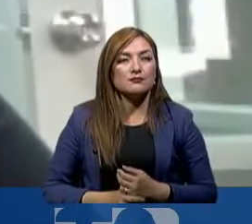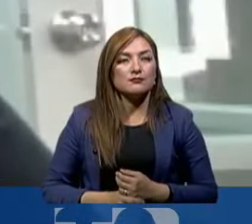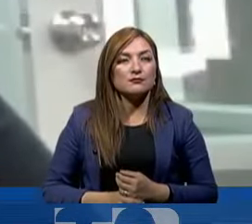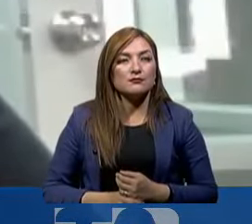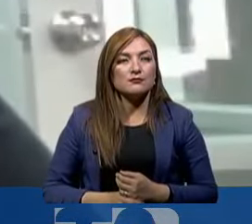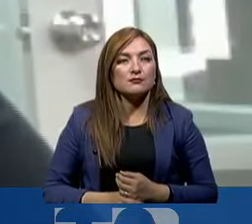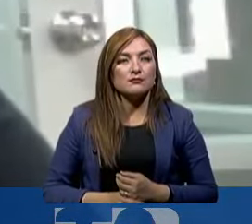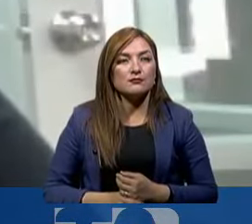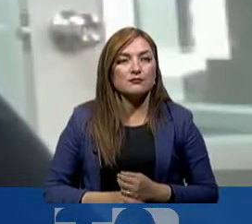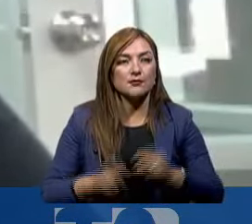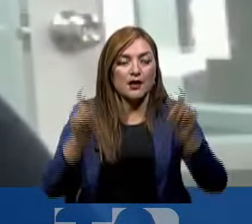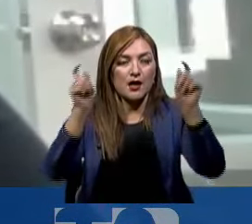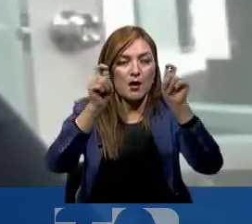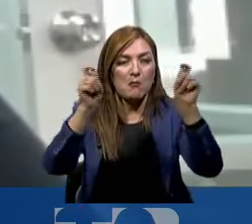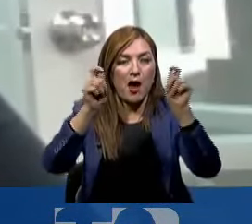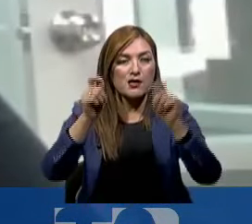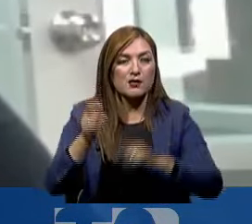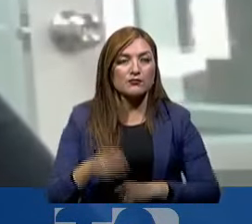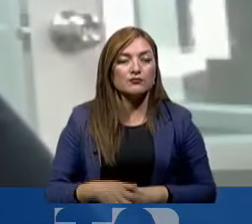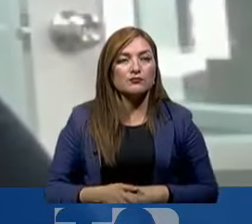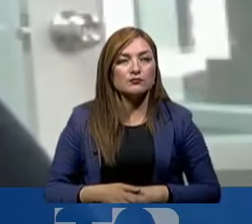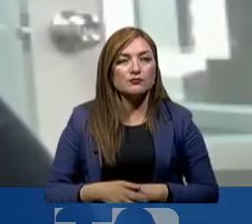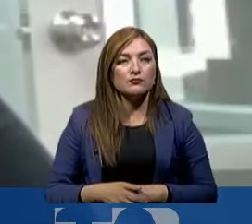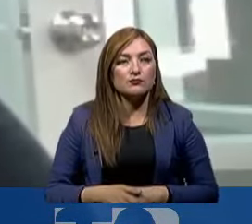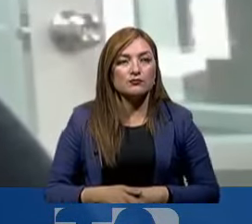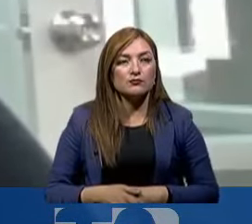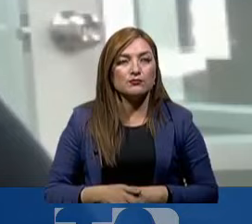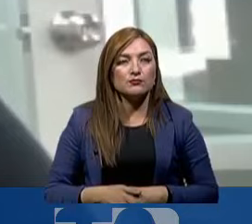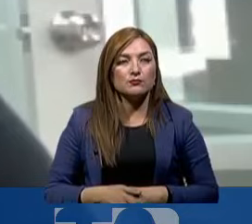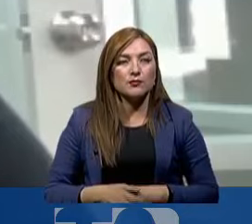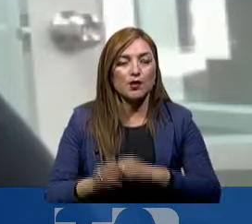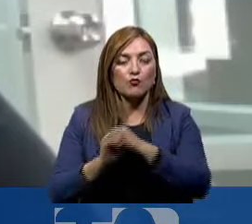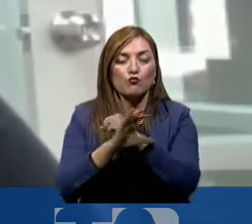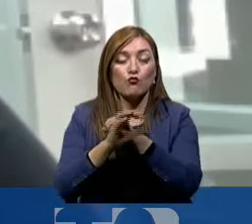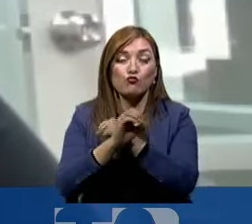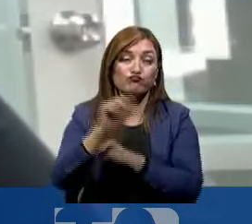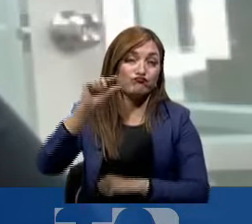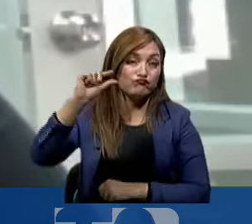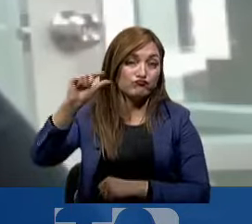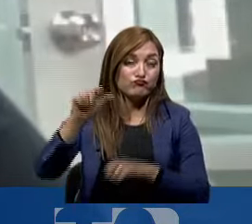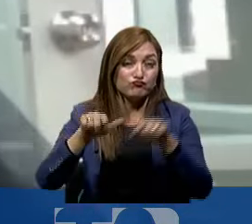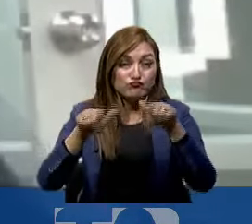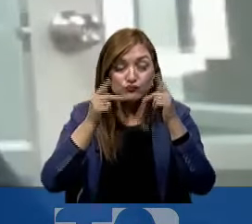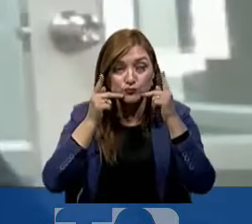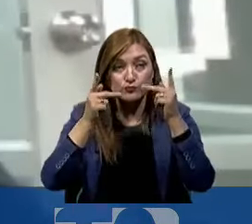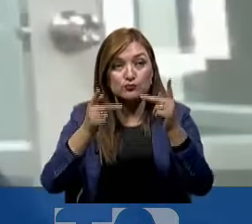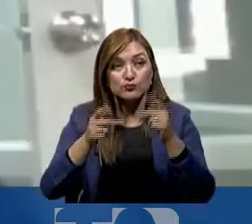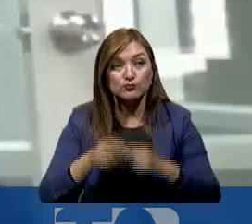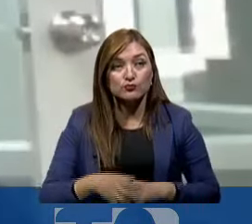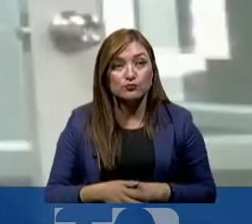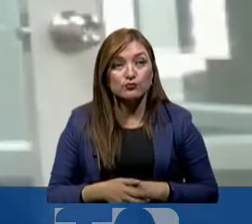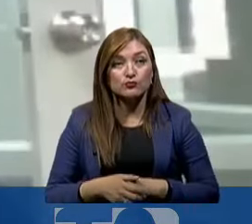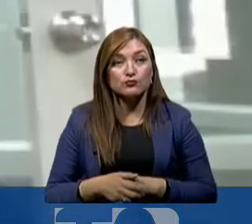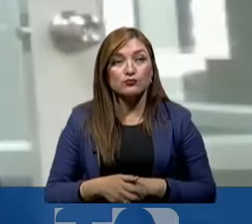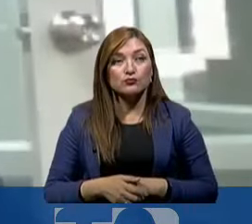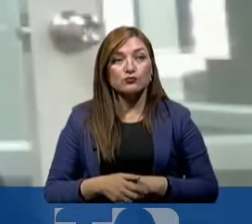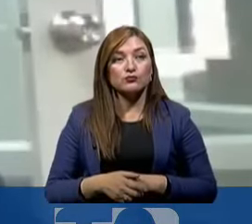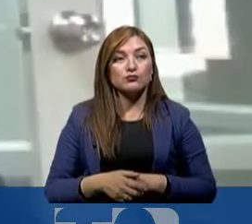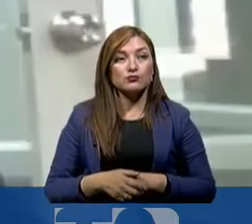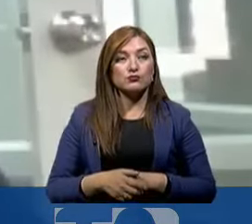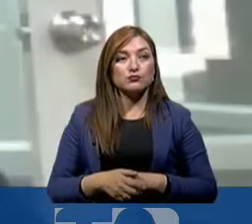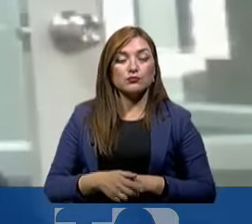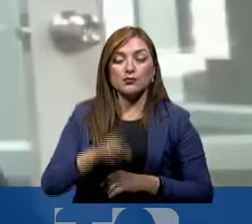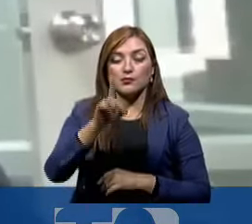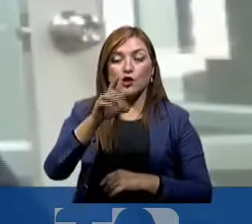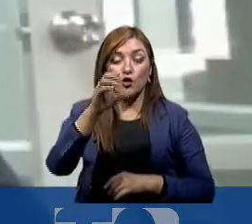muy austera. Nosotros teníamos muy poca publicidad en espacio público. En espacio público, 100%